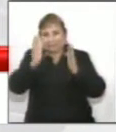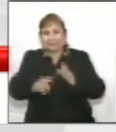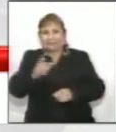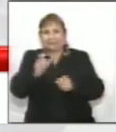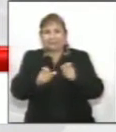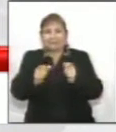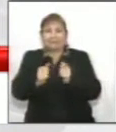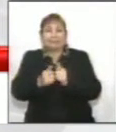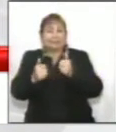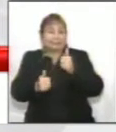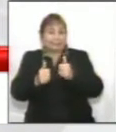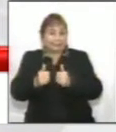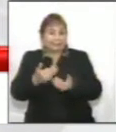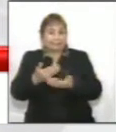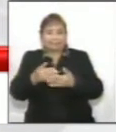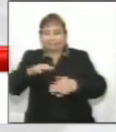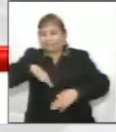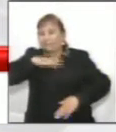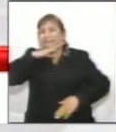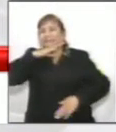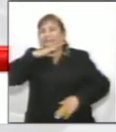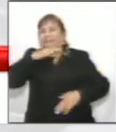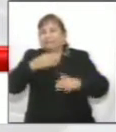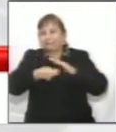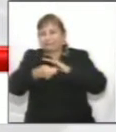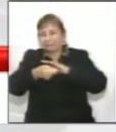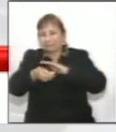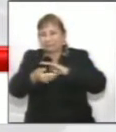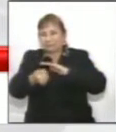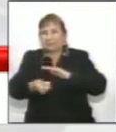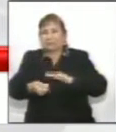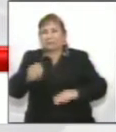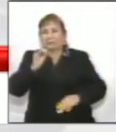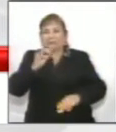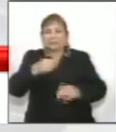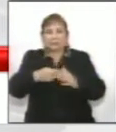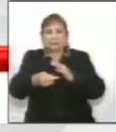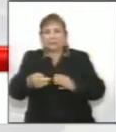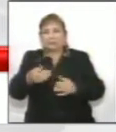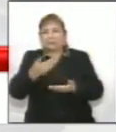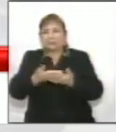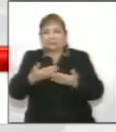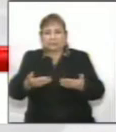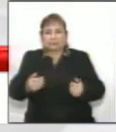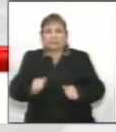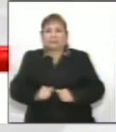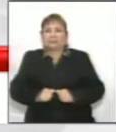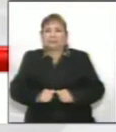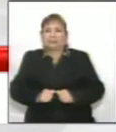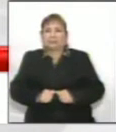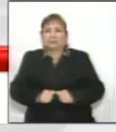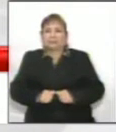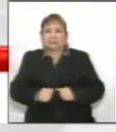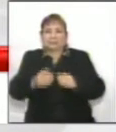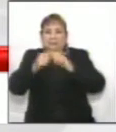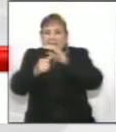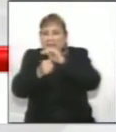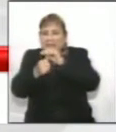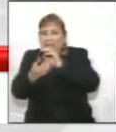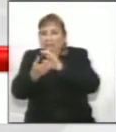el cual está harto de la corrupción, de la impunidad, harto de la inacción y complicidad de todas